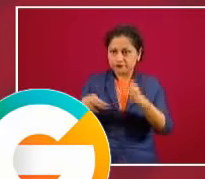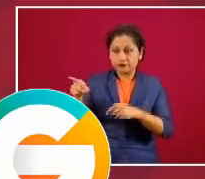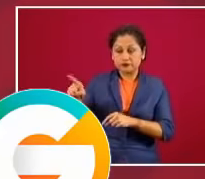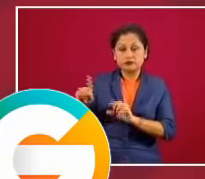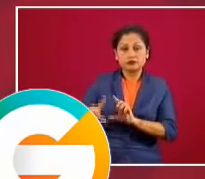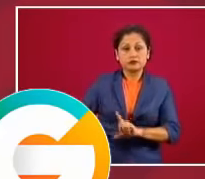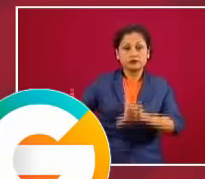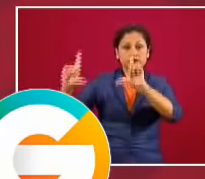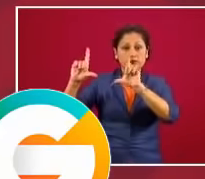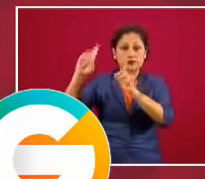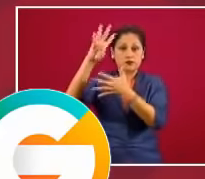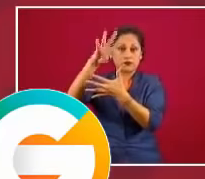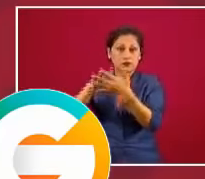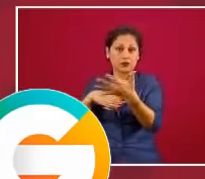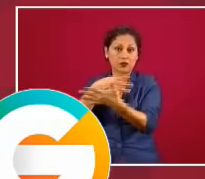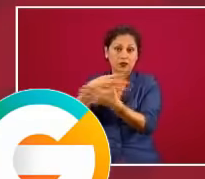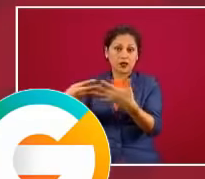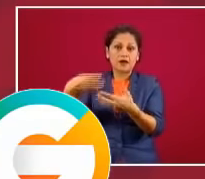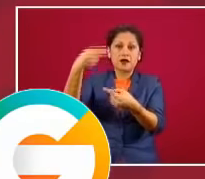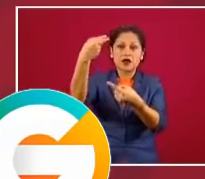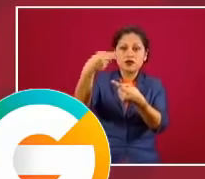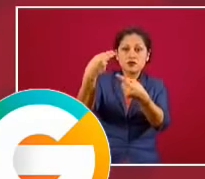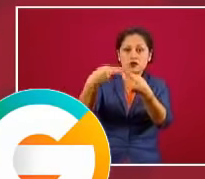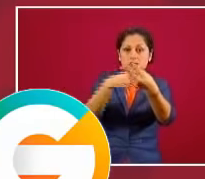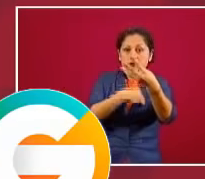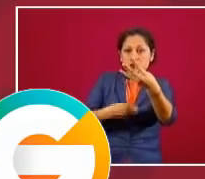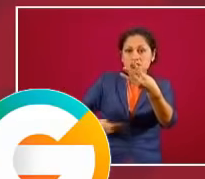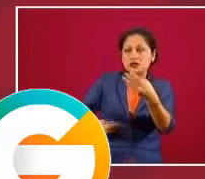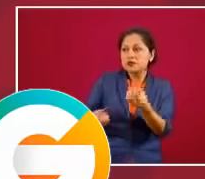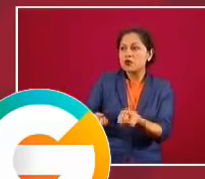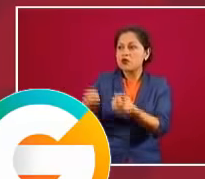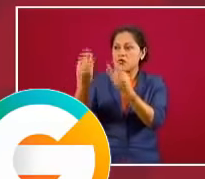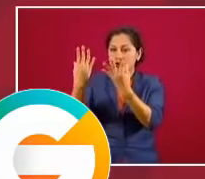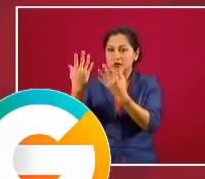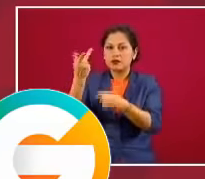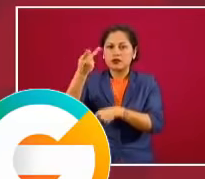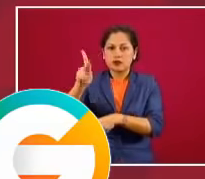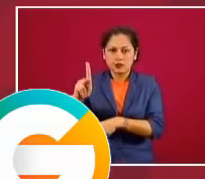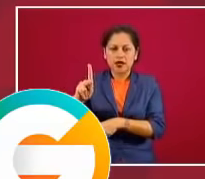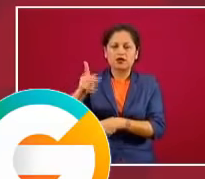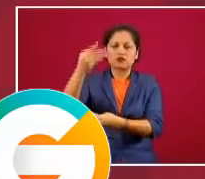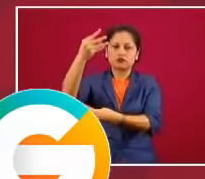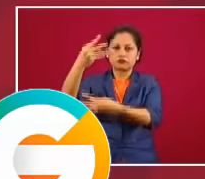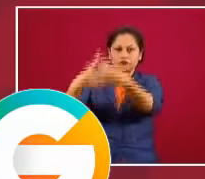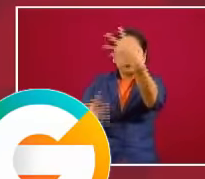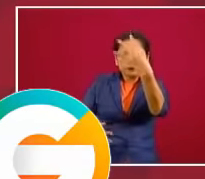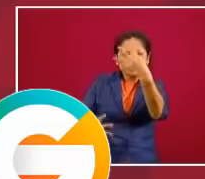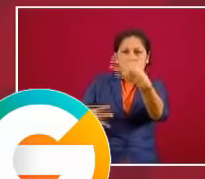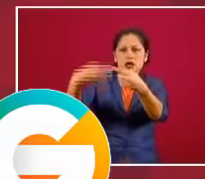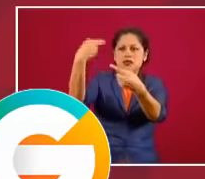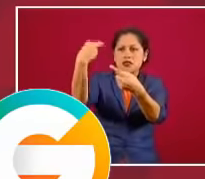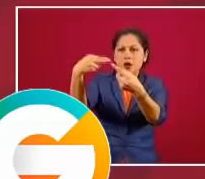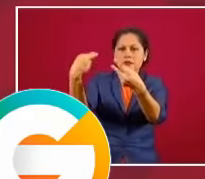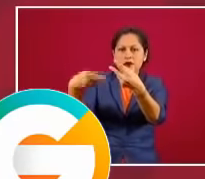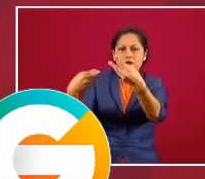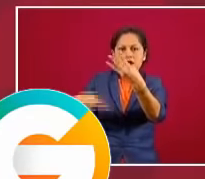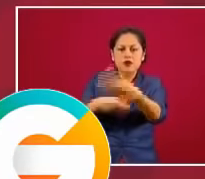municipios, pero todos los nombres, para que nos ayuden